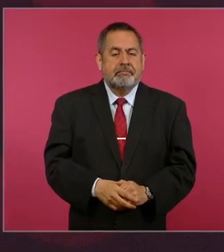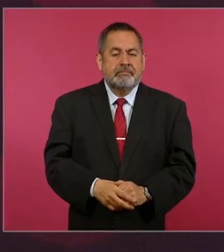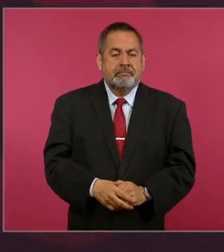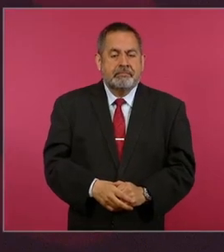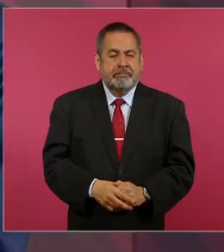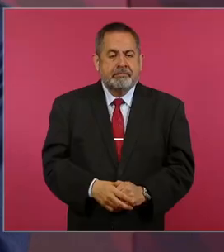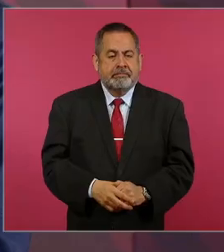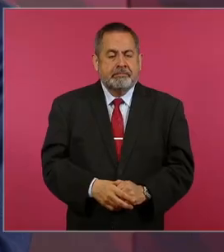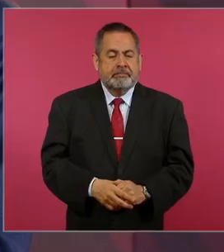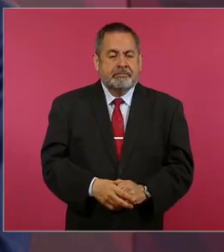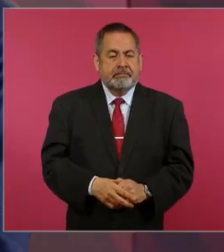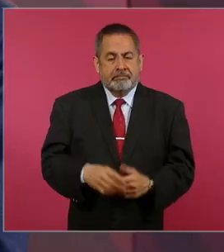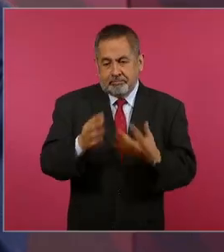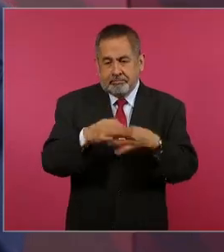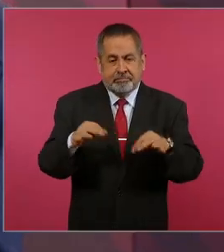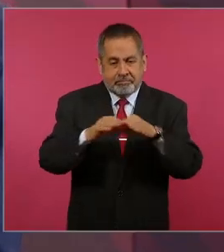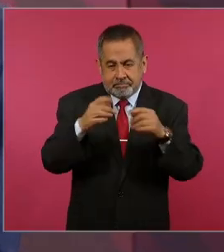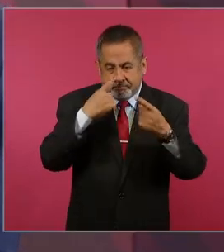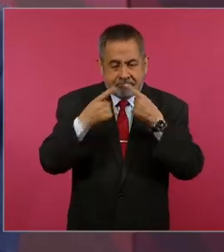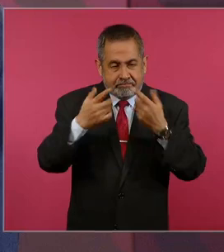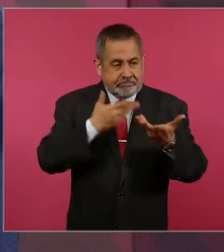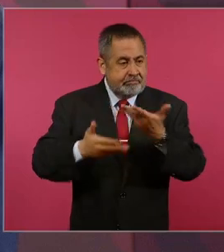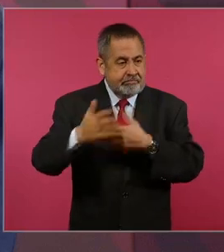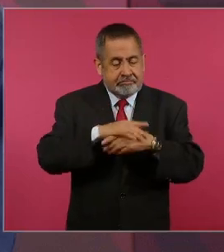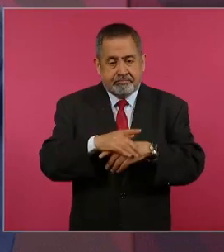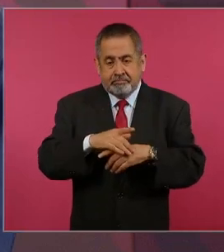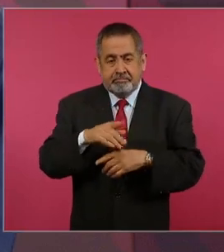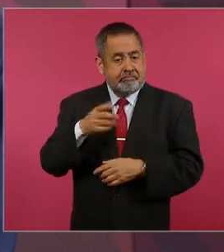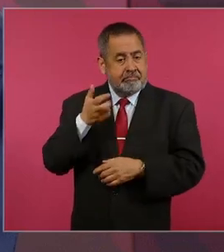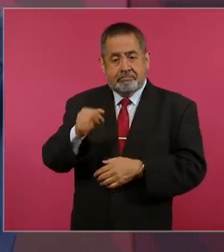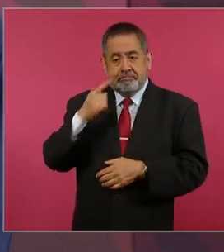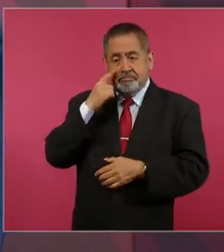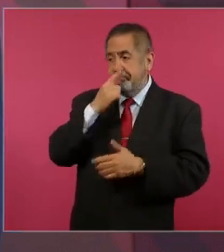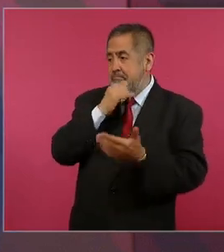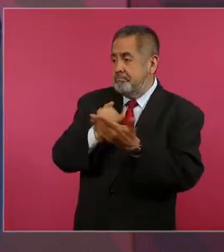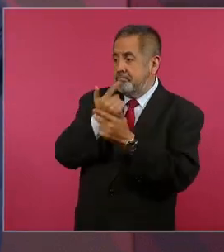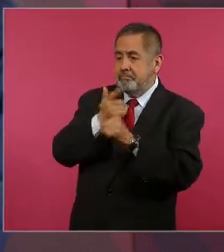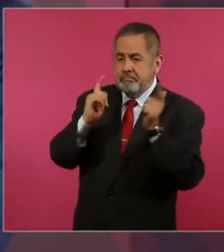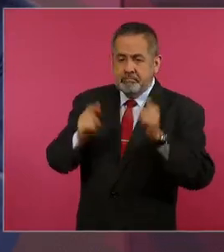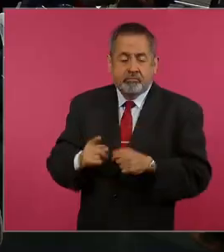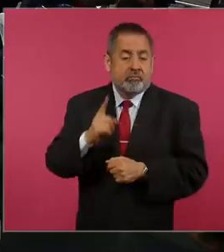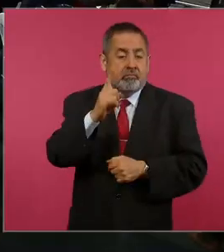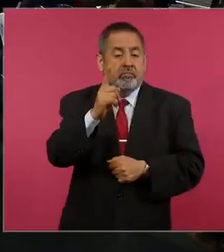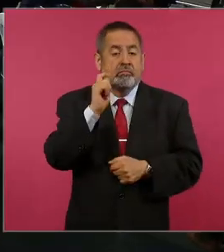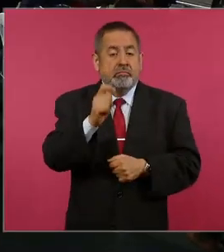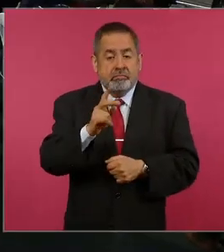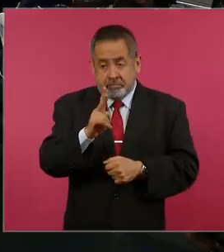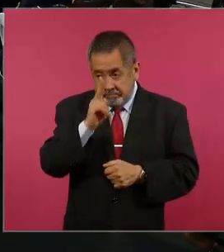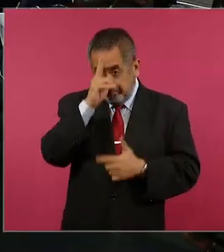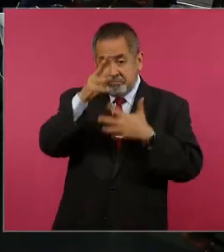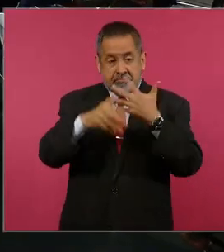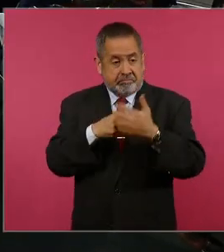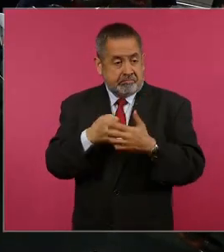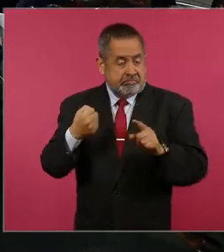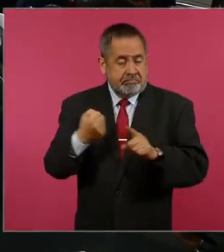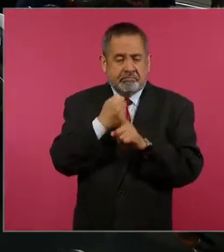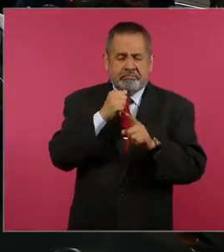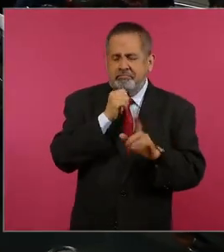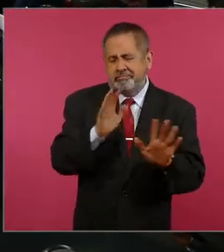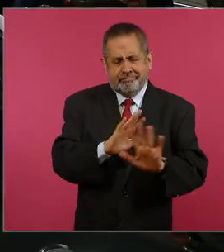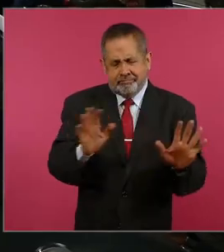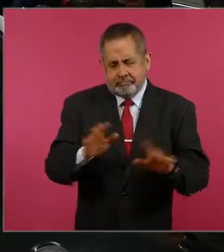y eso es consustancial a la democracia. Nada más que no haya violencia, que no haya